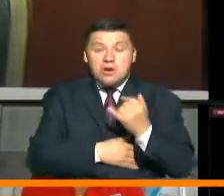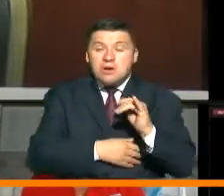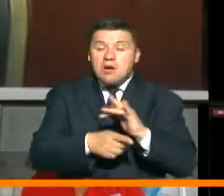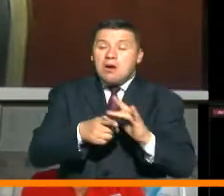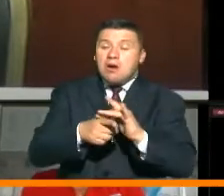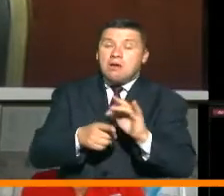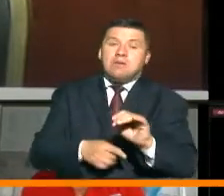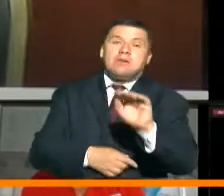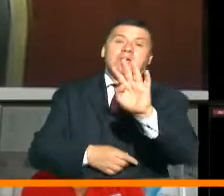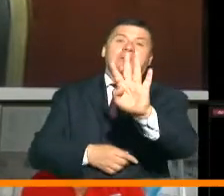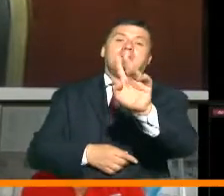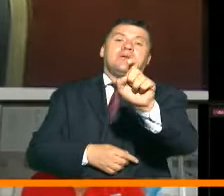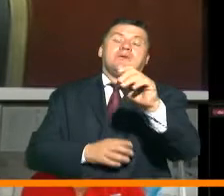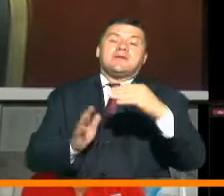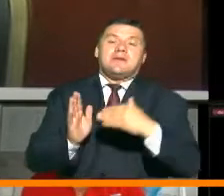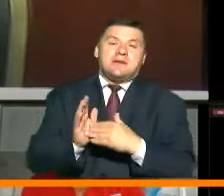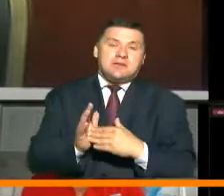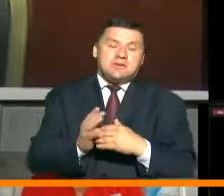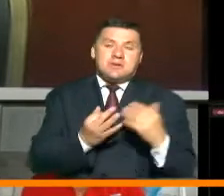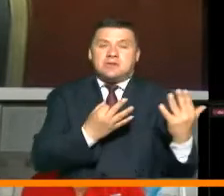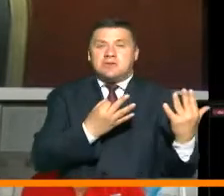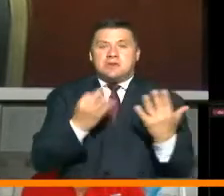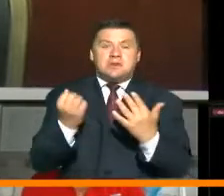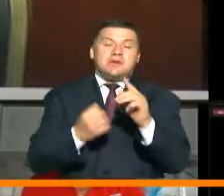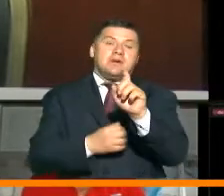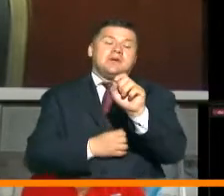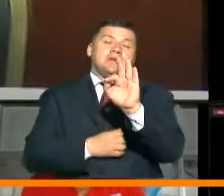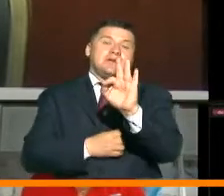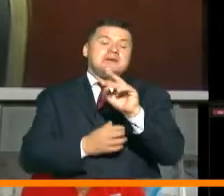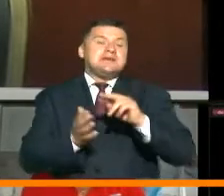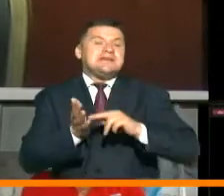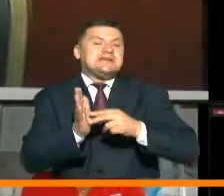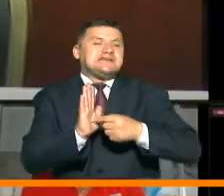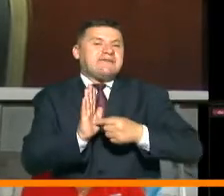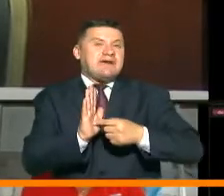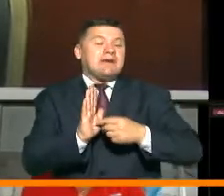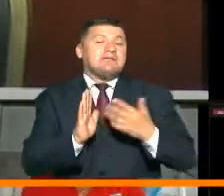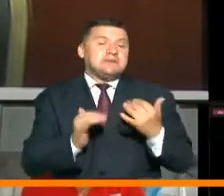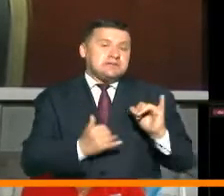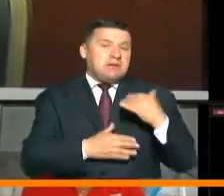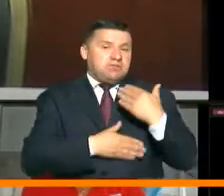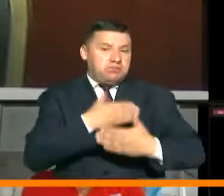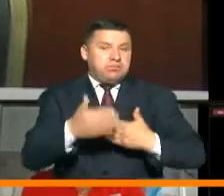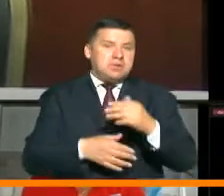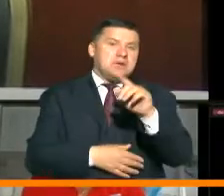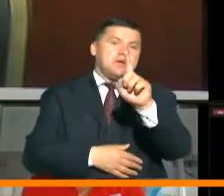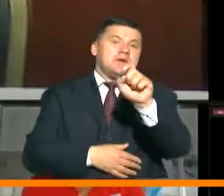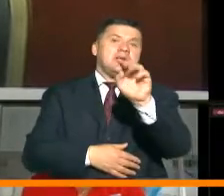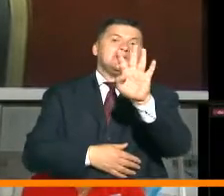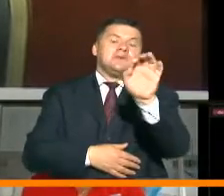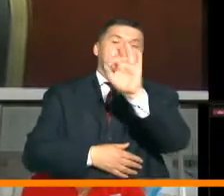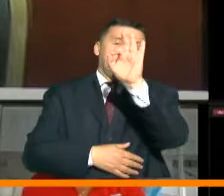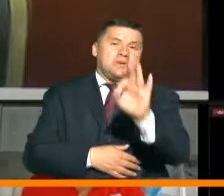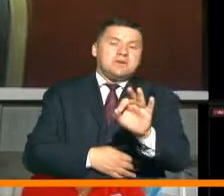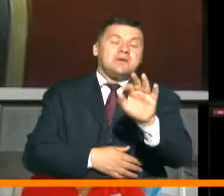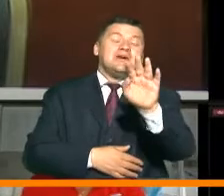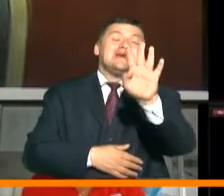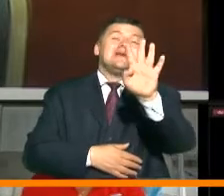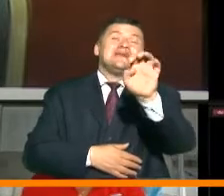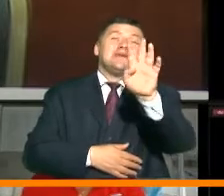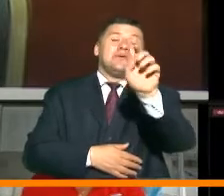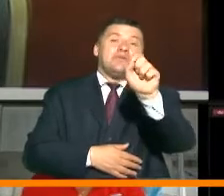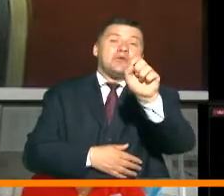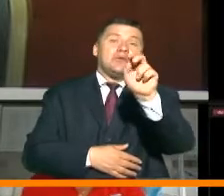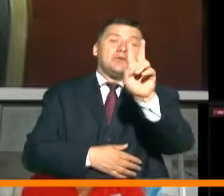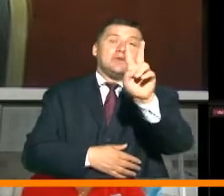han aplicado 46 mil 863 lo que significa que hemos avanzado en un 60 y 9.52 por